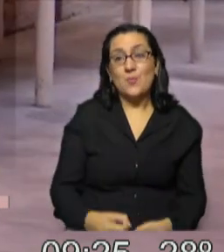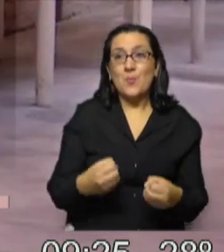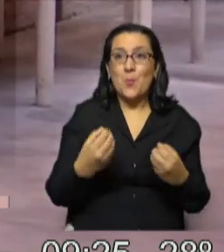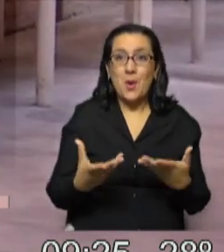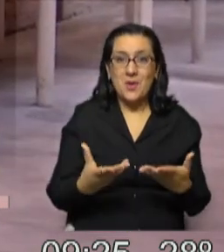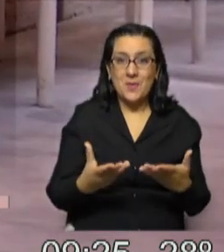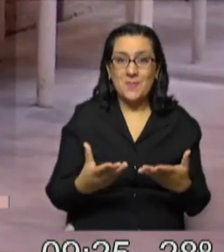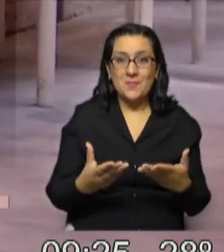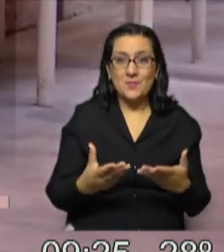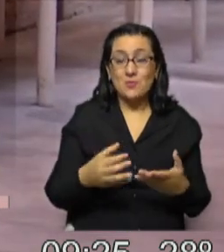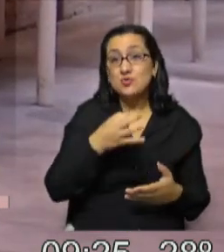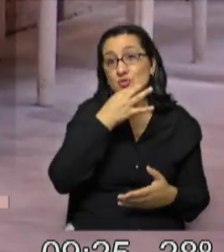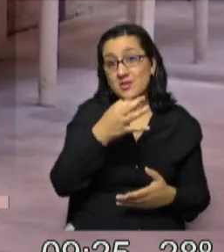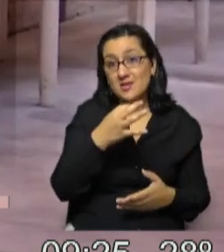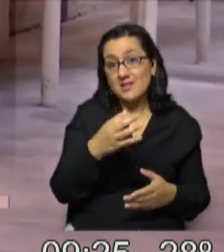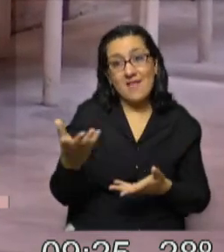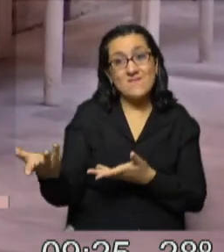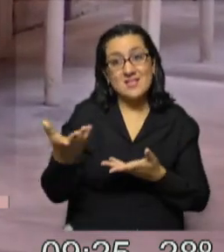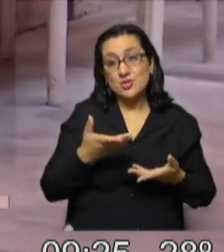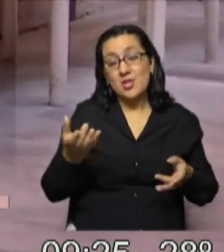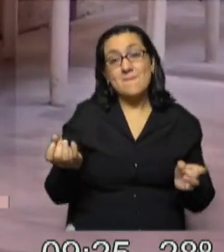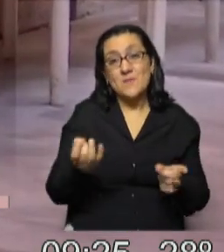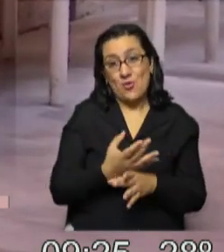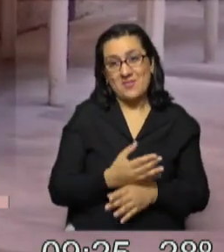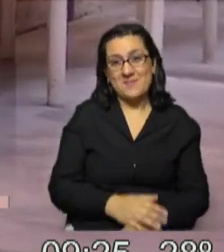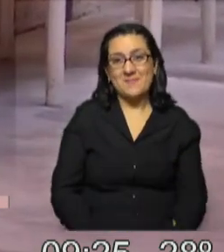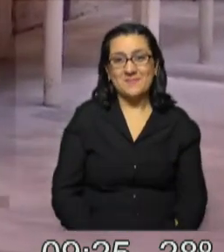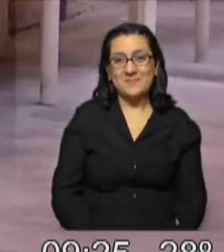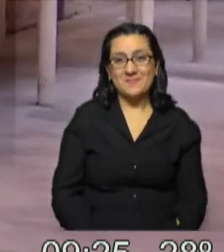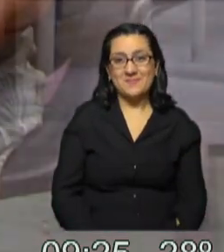bueno, como dije, está la invitación para venir aquí. Muchísimas gracias.